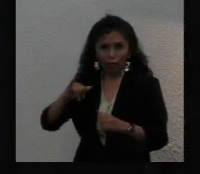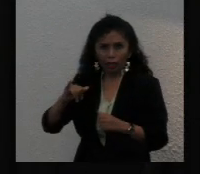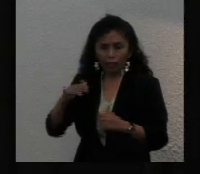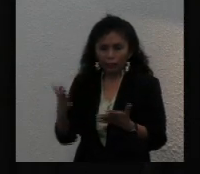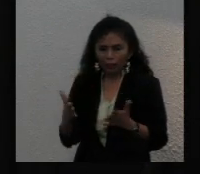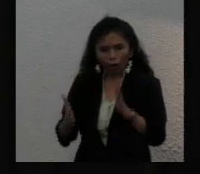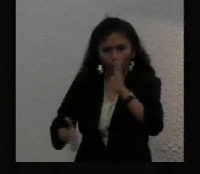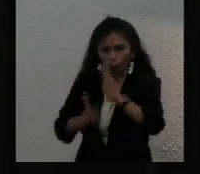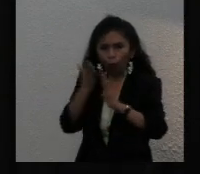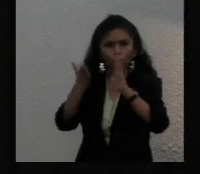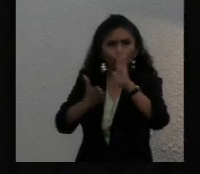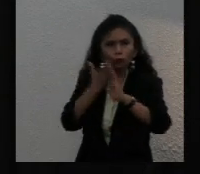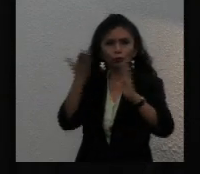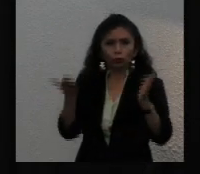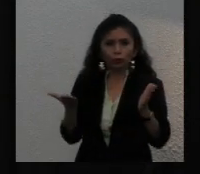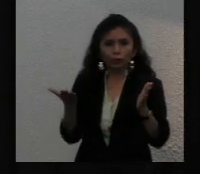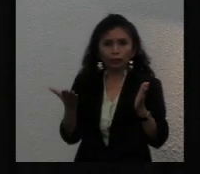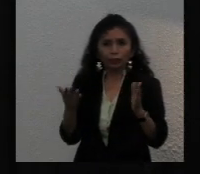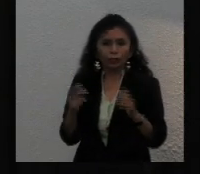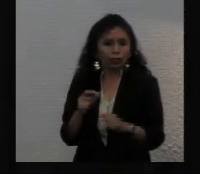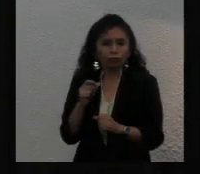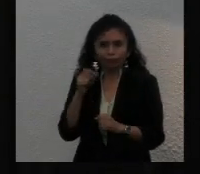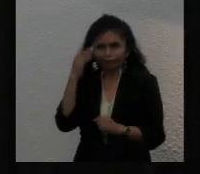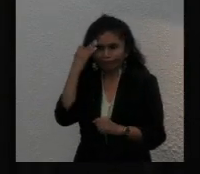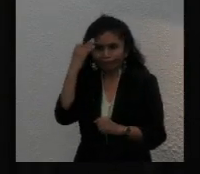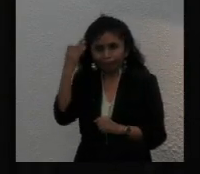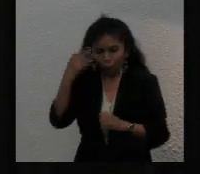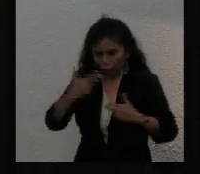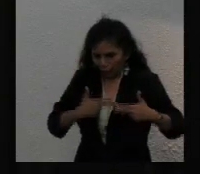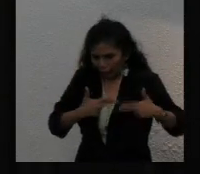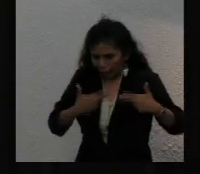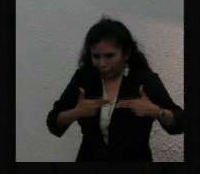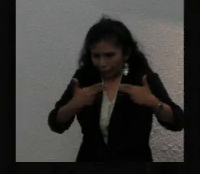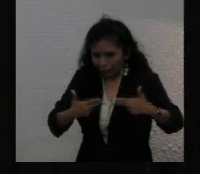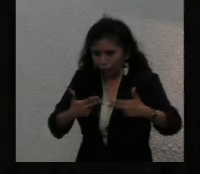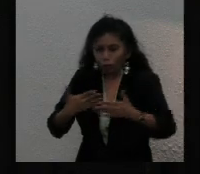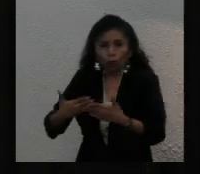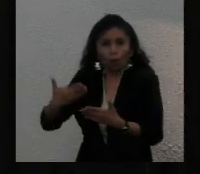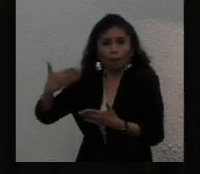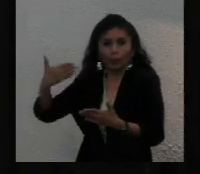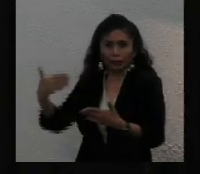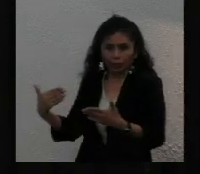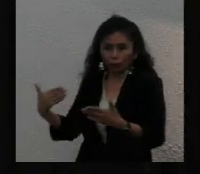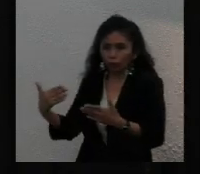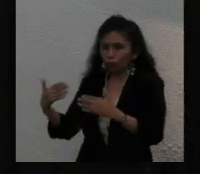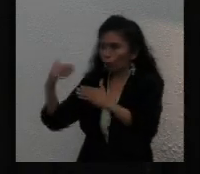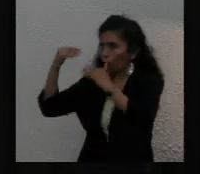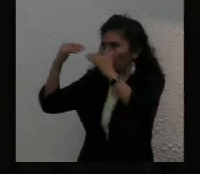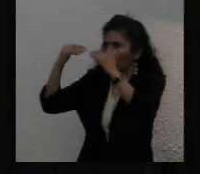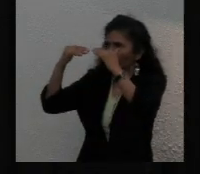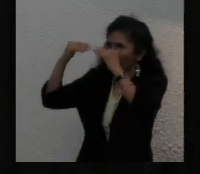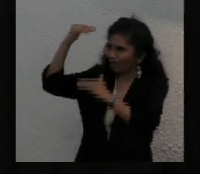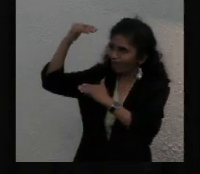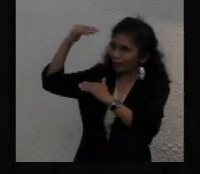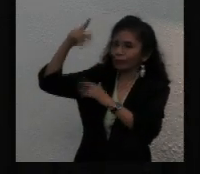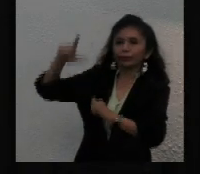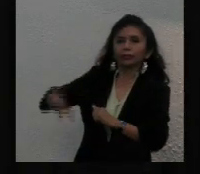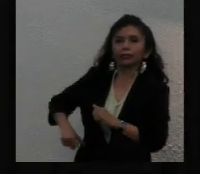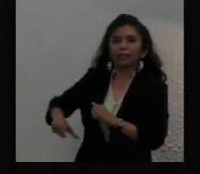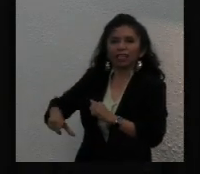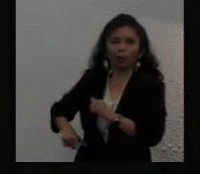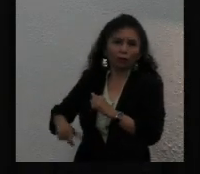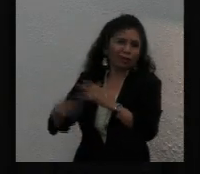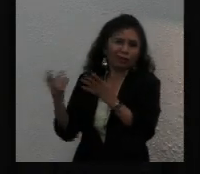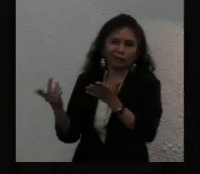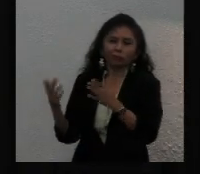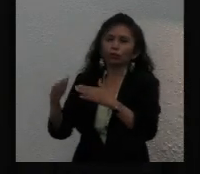y constructores a un mismo tiempo, herederos de un pasado que generó desigualdades producto de gobiernos